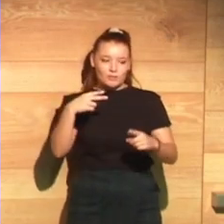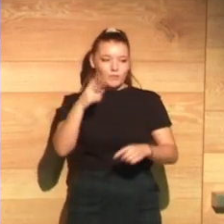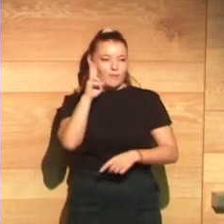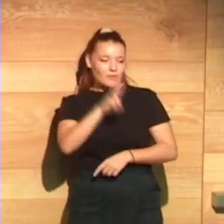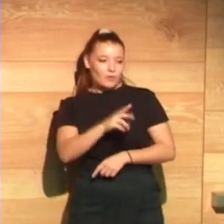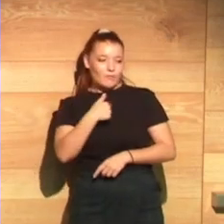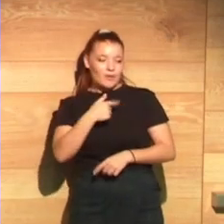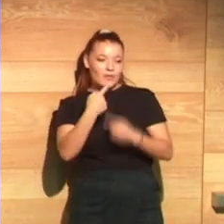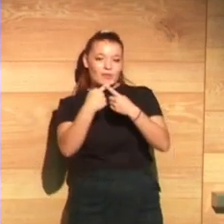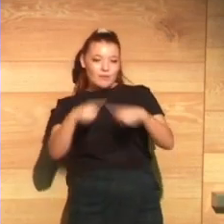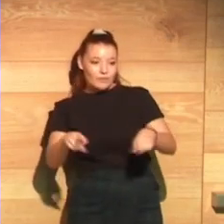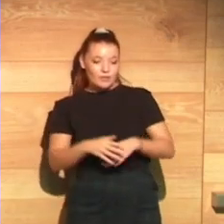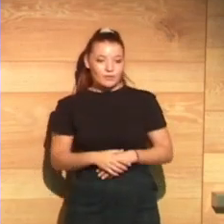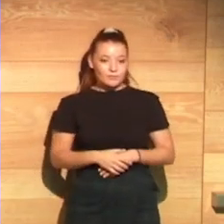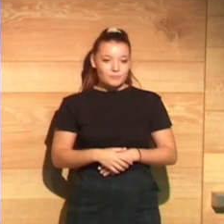de ella,